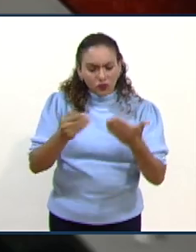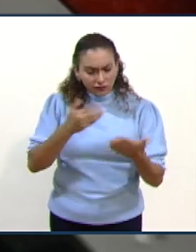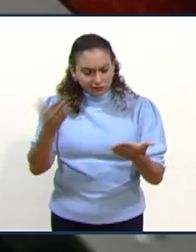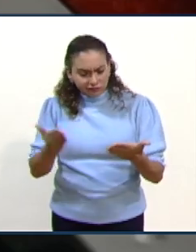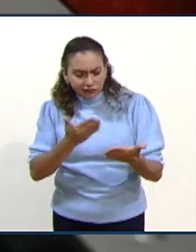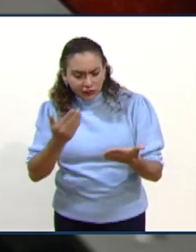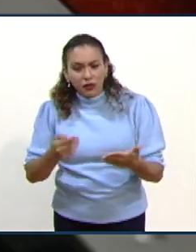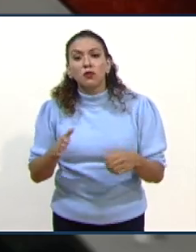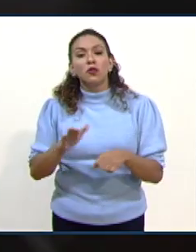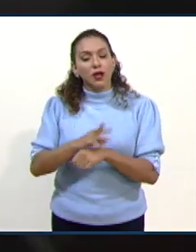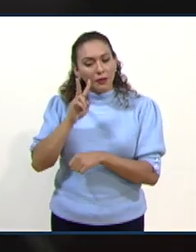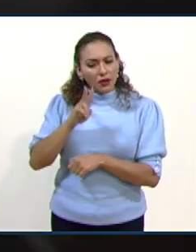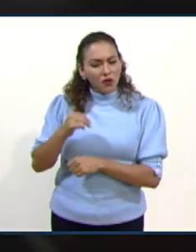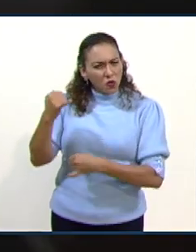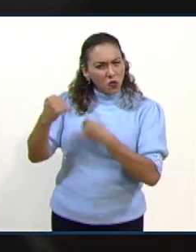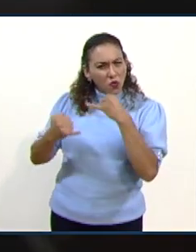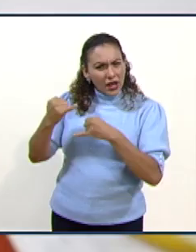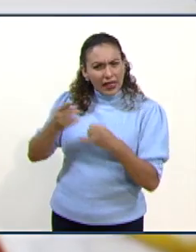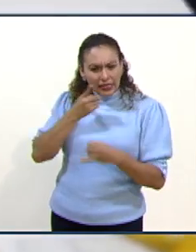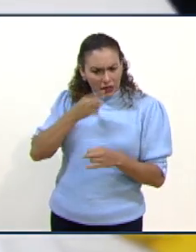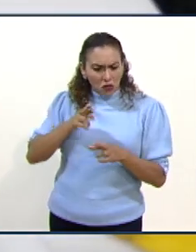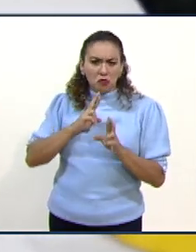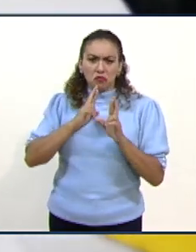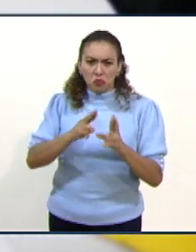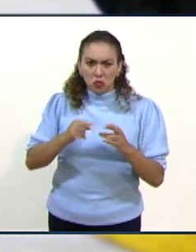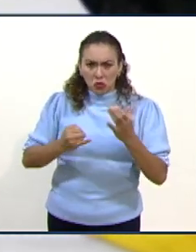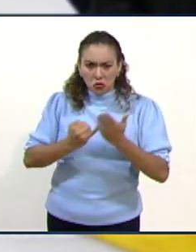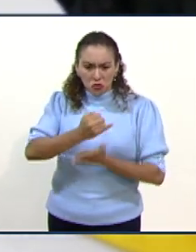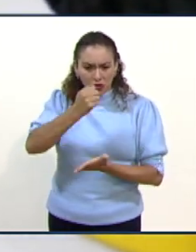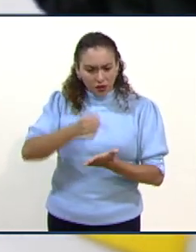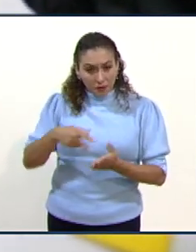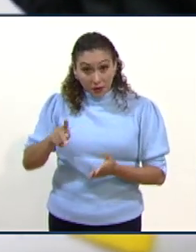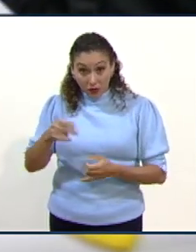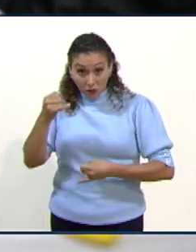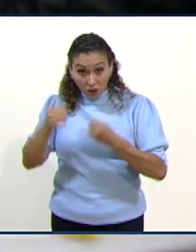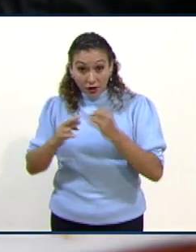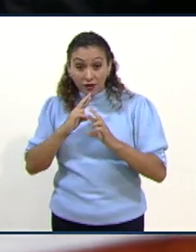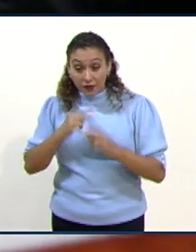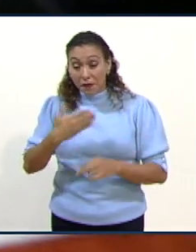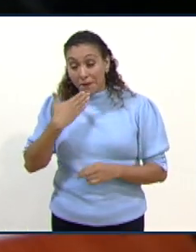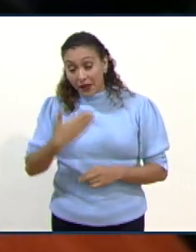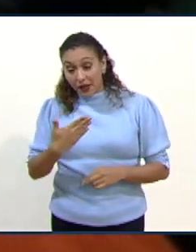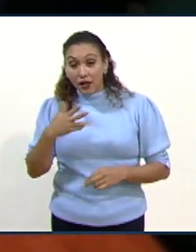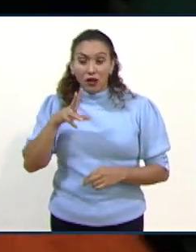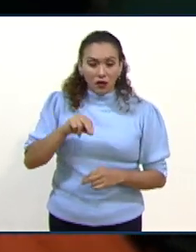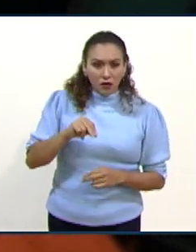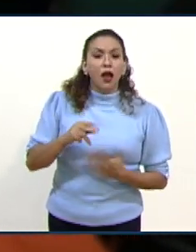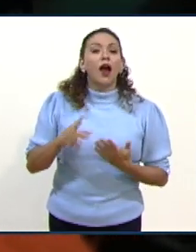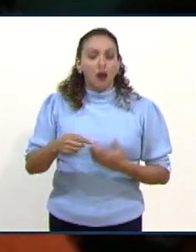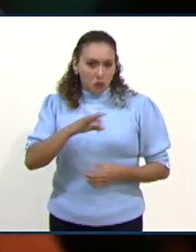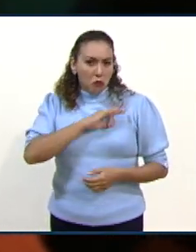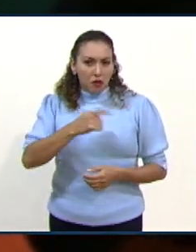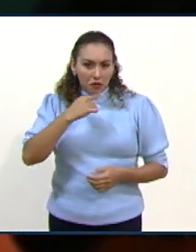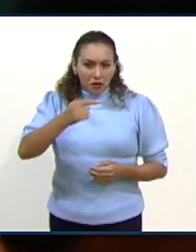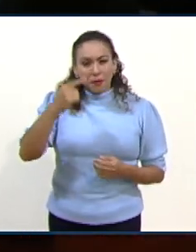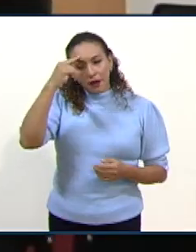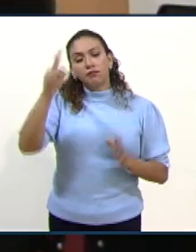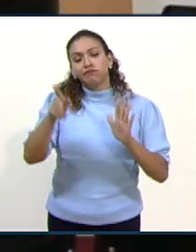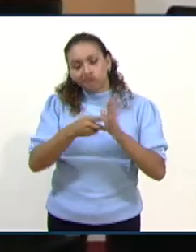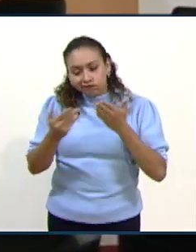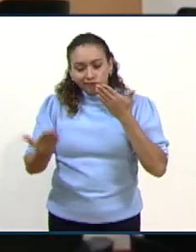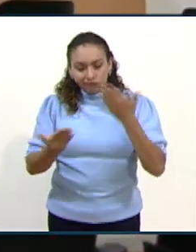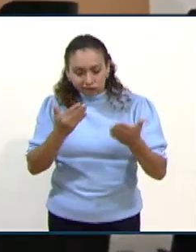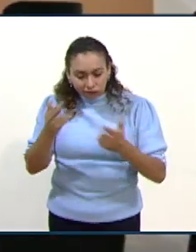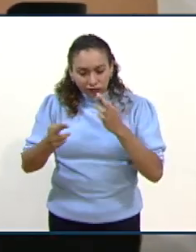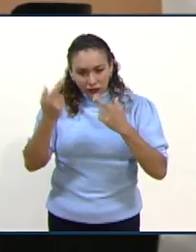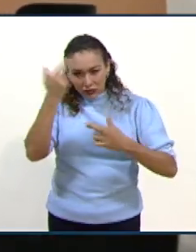del juez fue correcta, lo que implica confirmar, revocar o modificar la resolución impugnada. Precisó que en materia penal